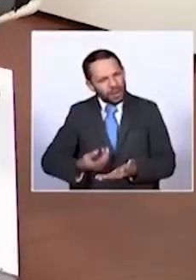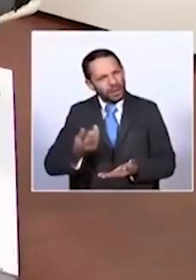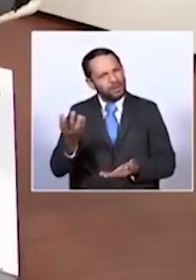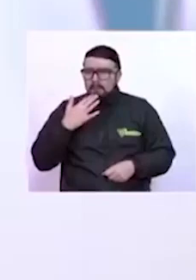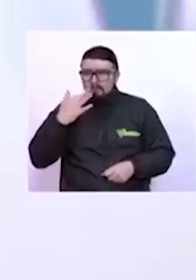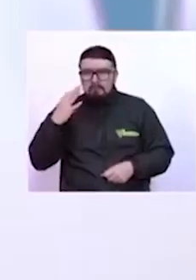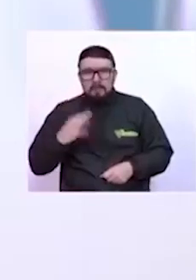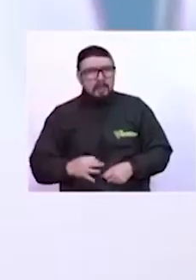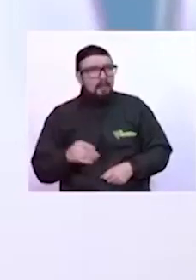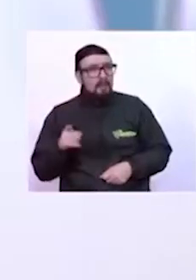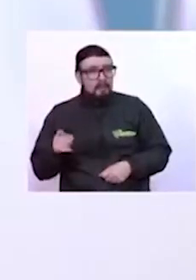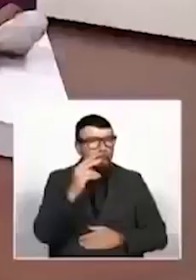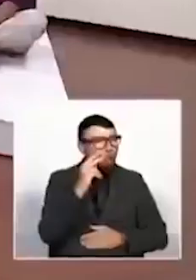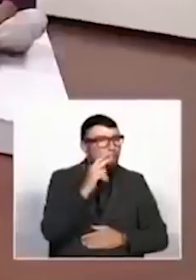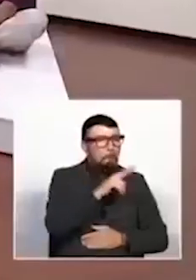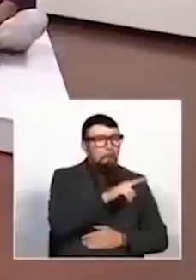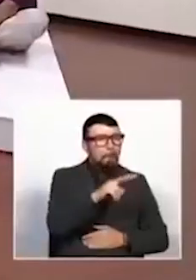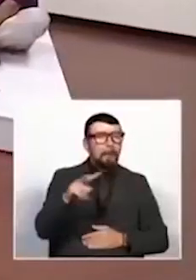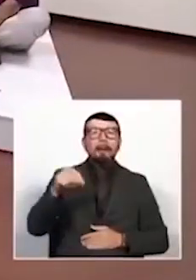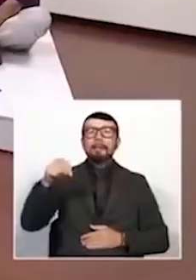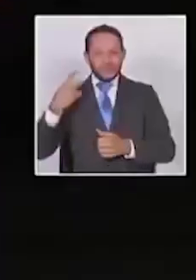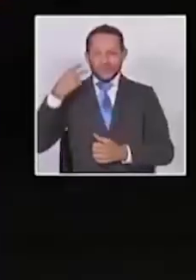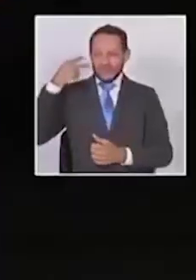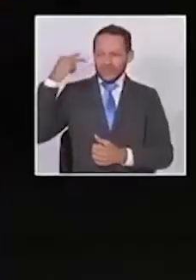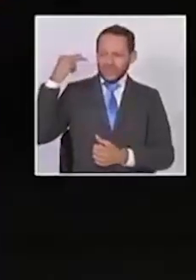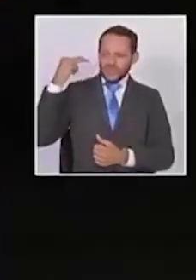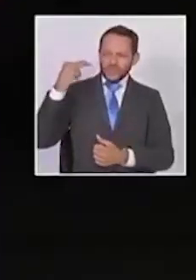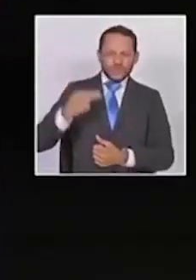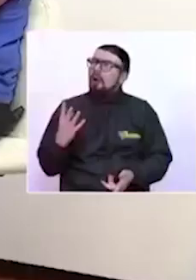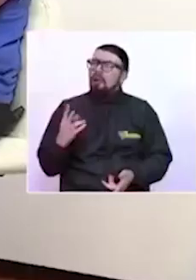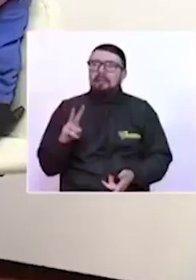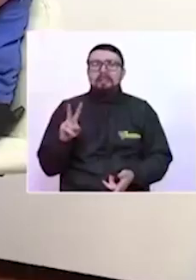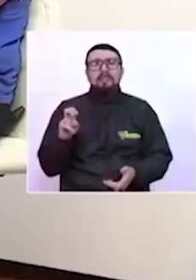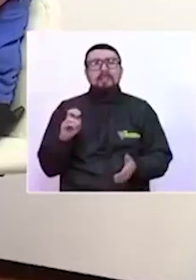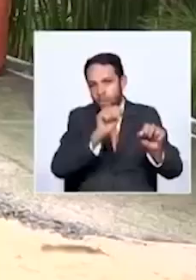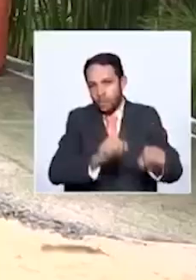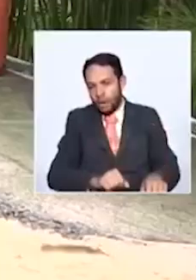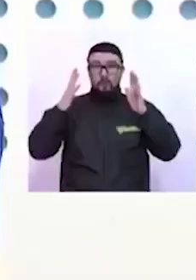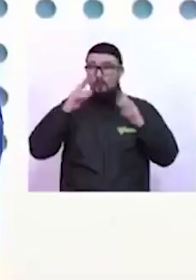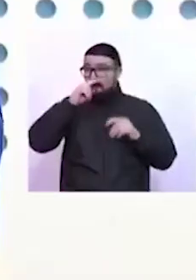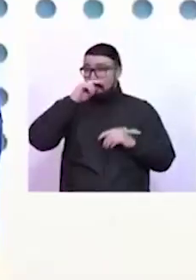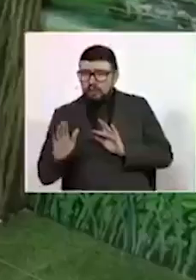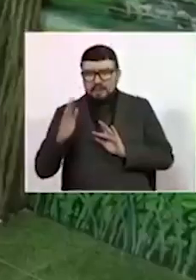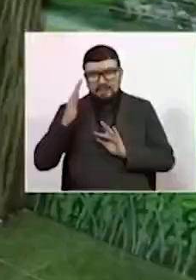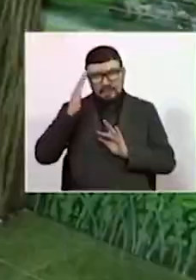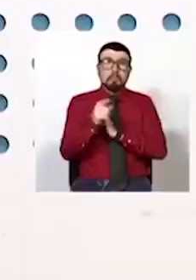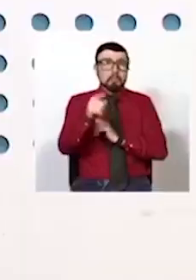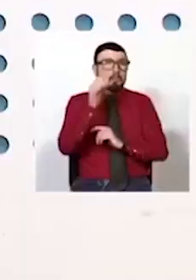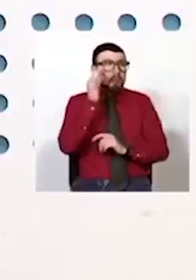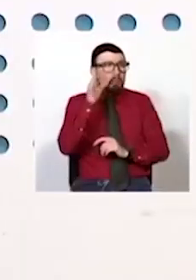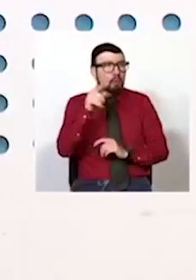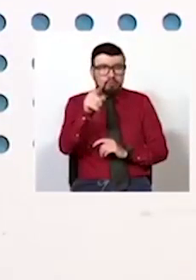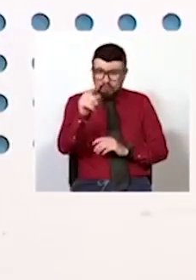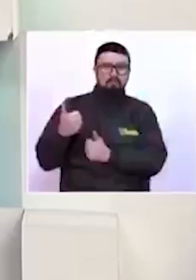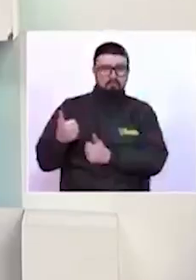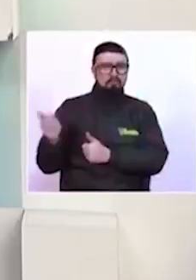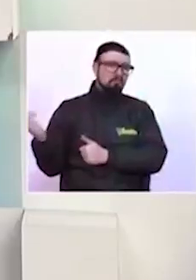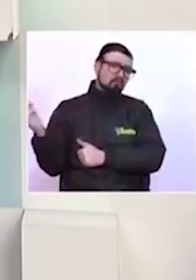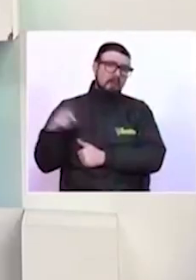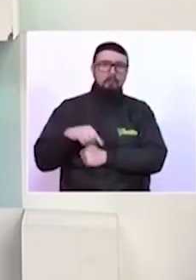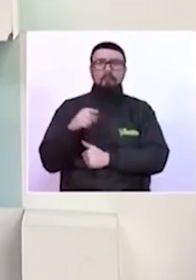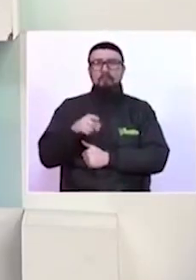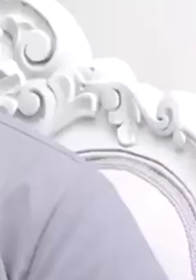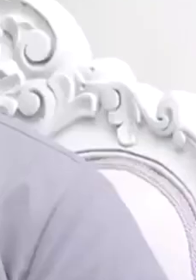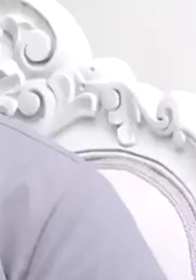para que paso a paso logremos tener mejores estilos de vida. Los invitamos que todos los días le aporten un grano de arena a su